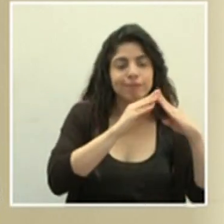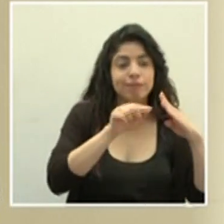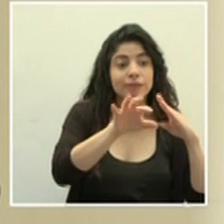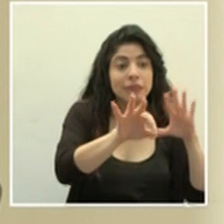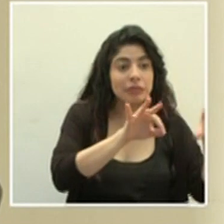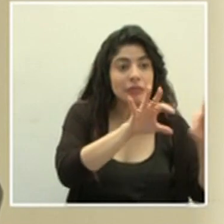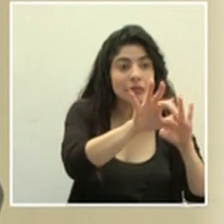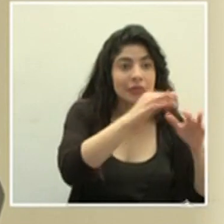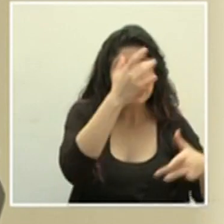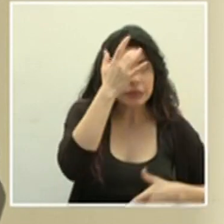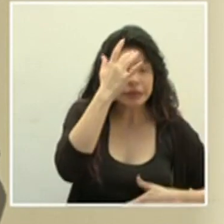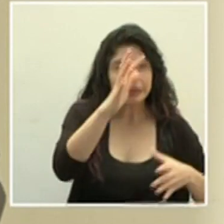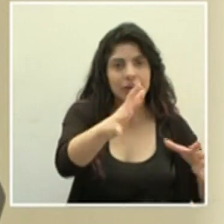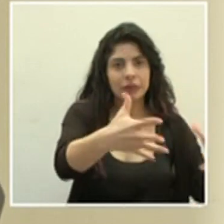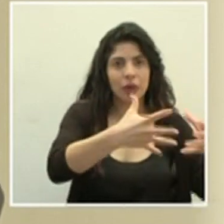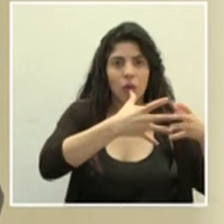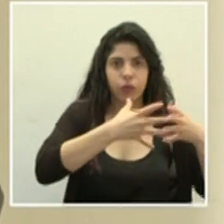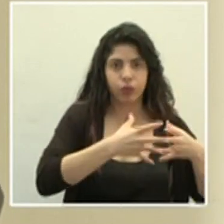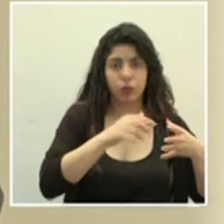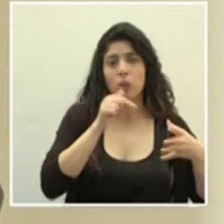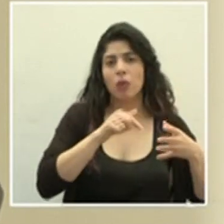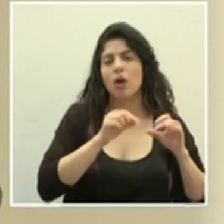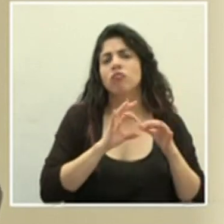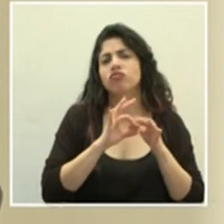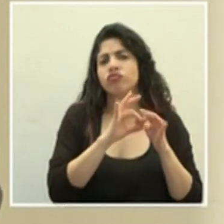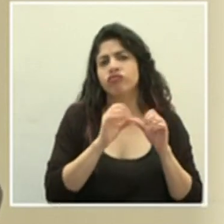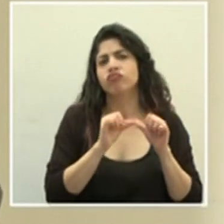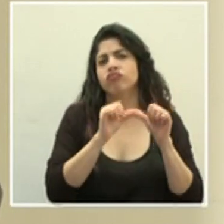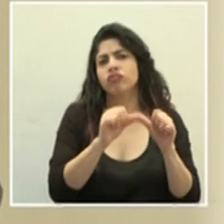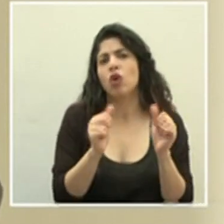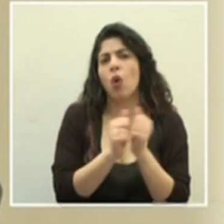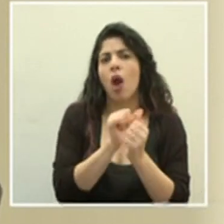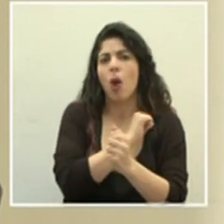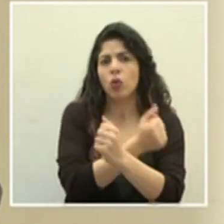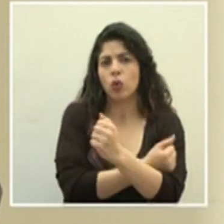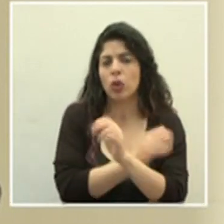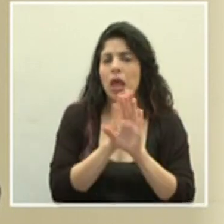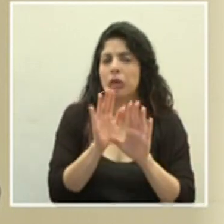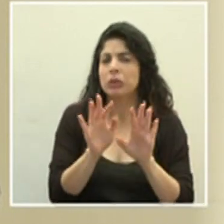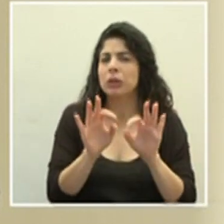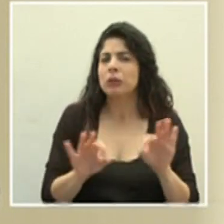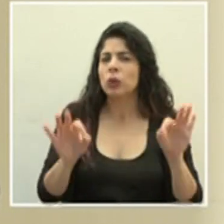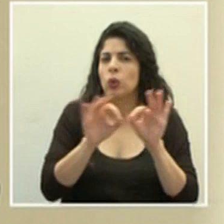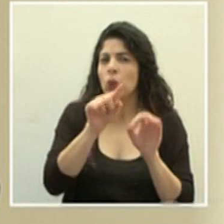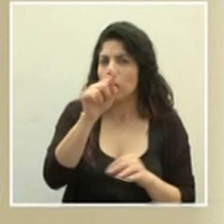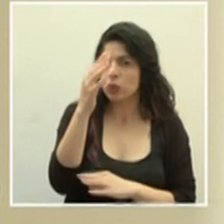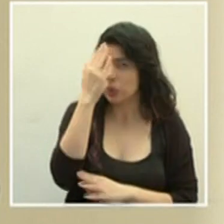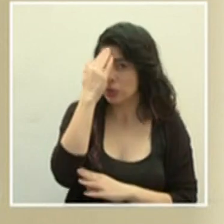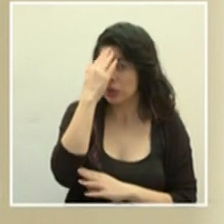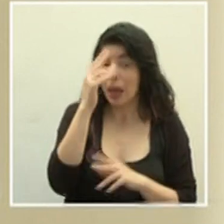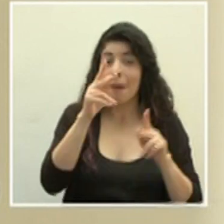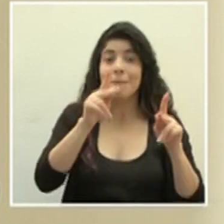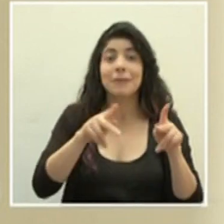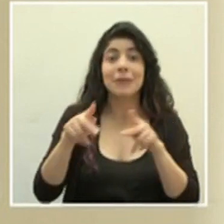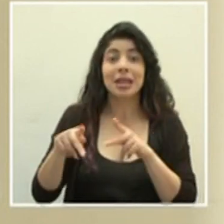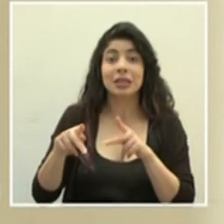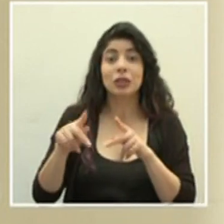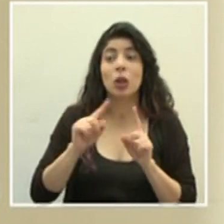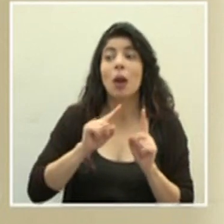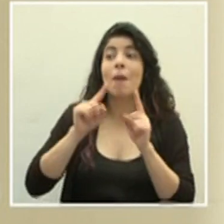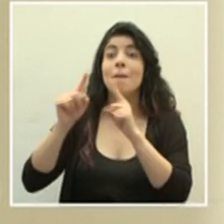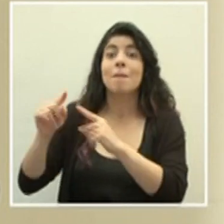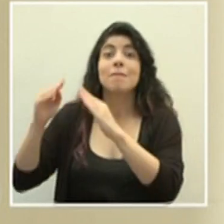con las autoridades correspondientes. Es importante tener presente también que las personas que van a un albergue